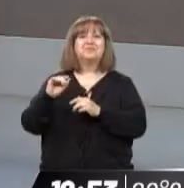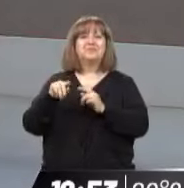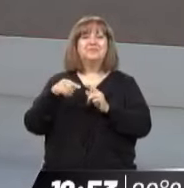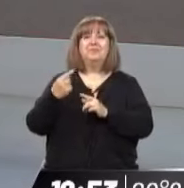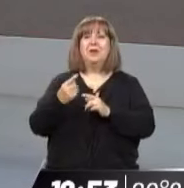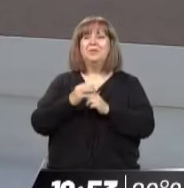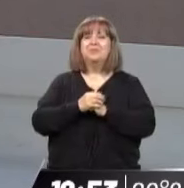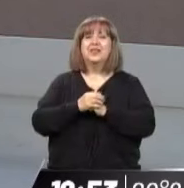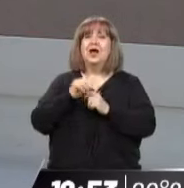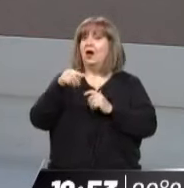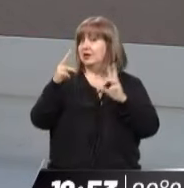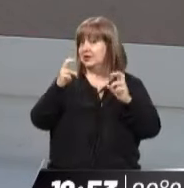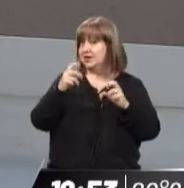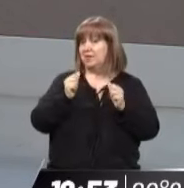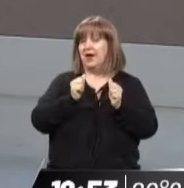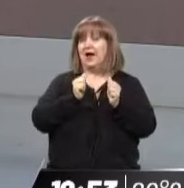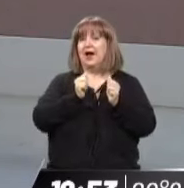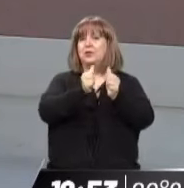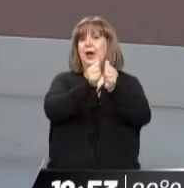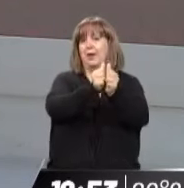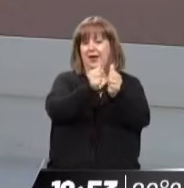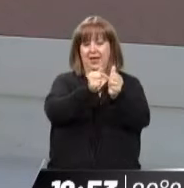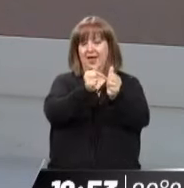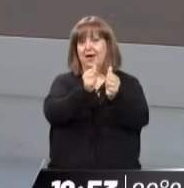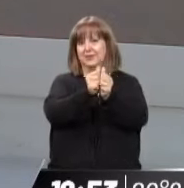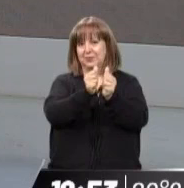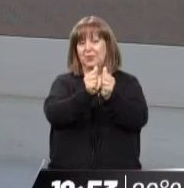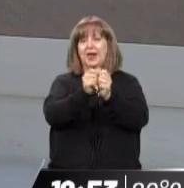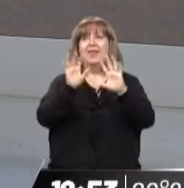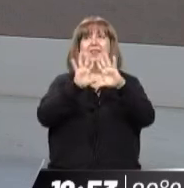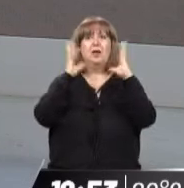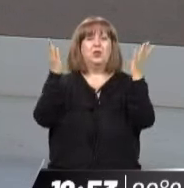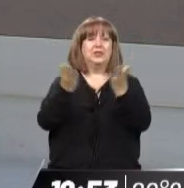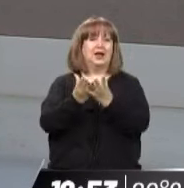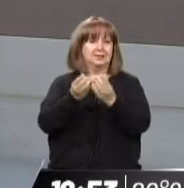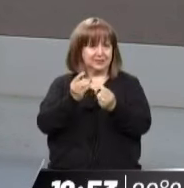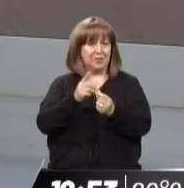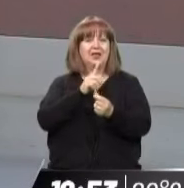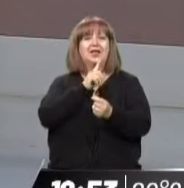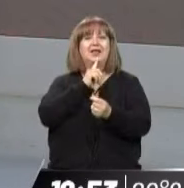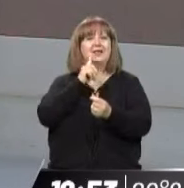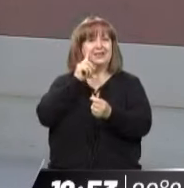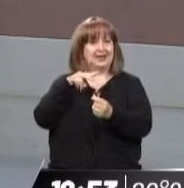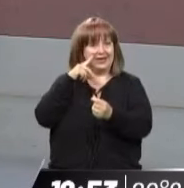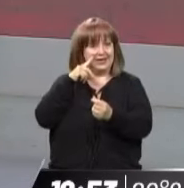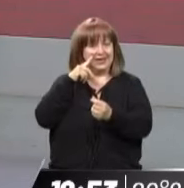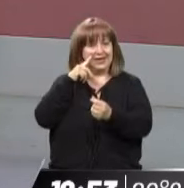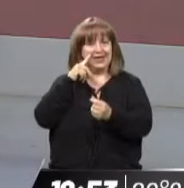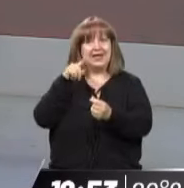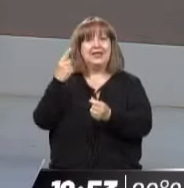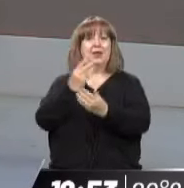Bueno, vamos a hablar de una de las parejas del Mundial, porque se trata de Tini Stoessel y también de Rodrigo De Paul,